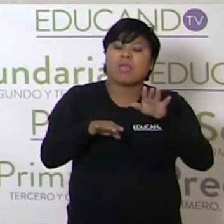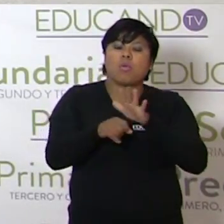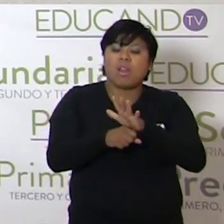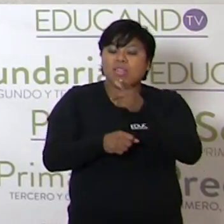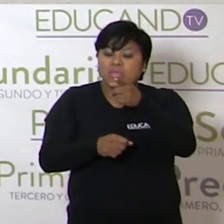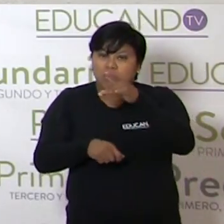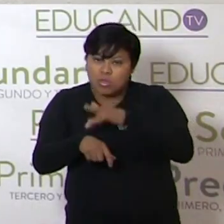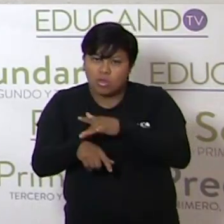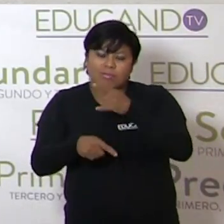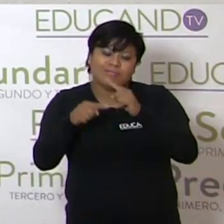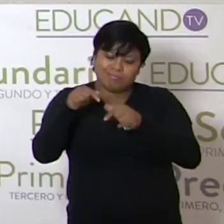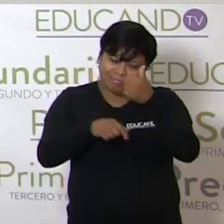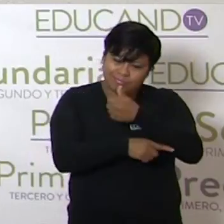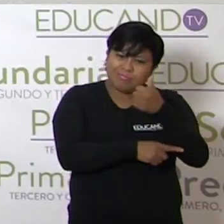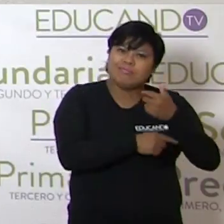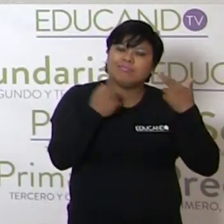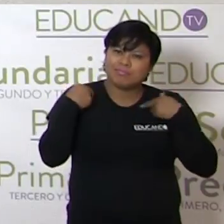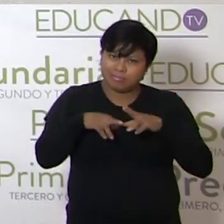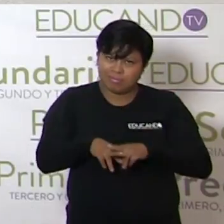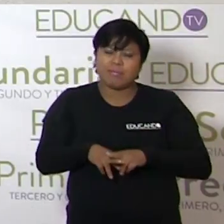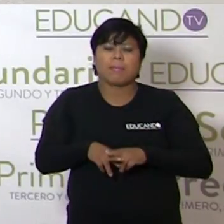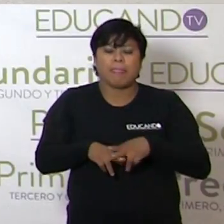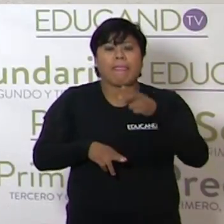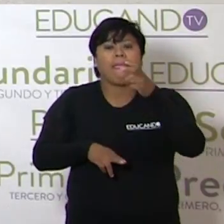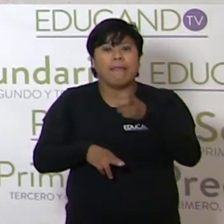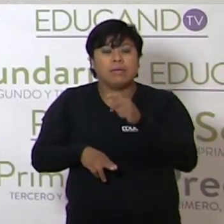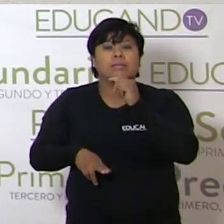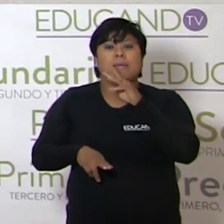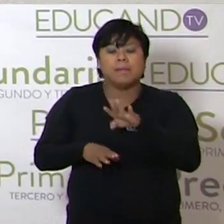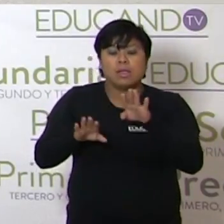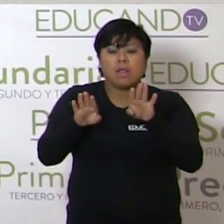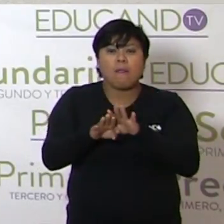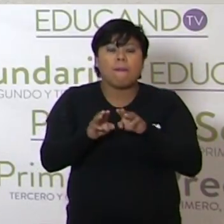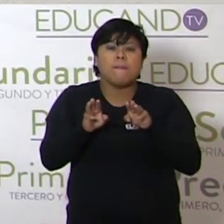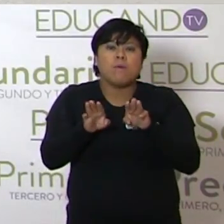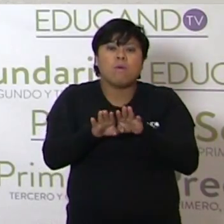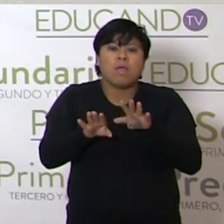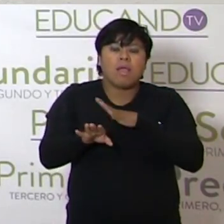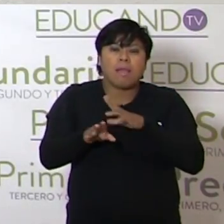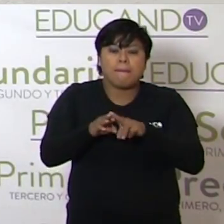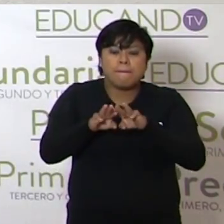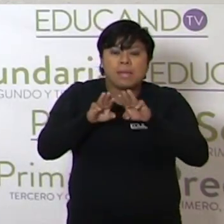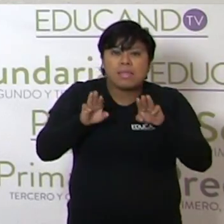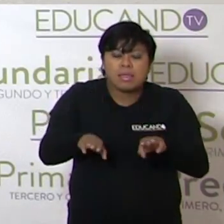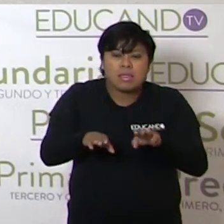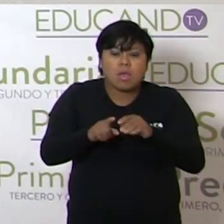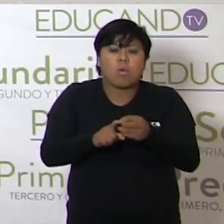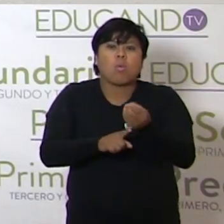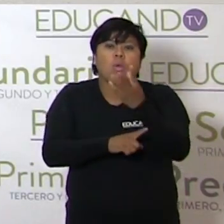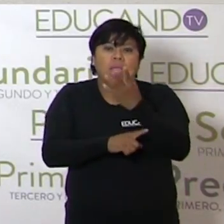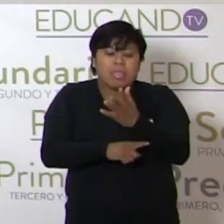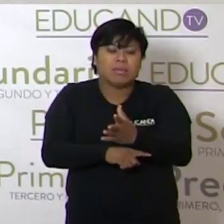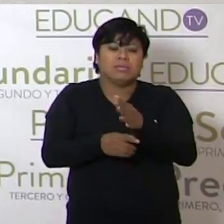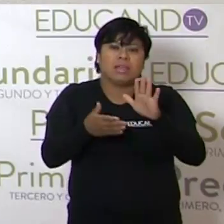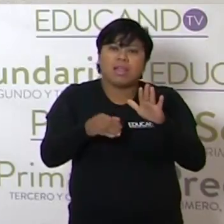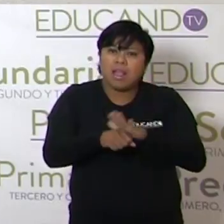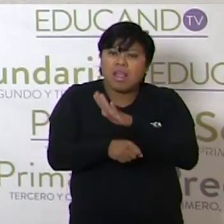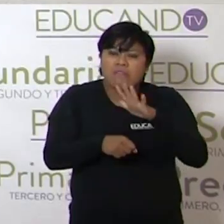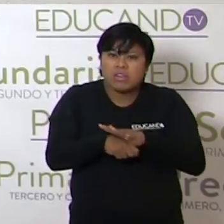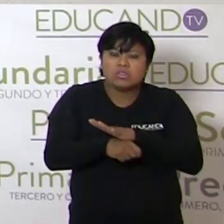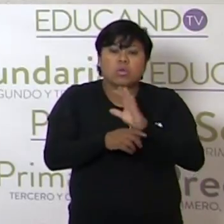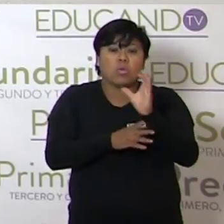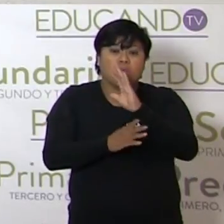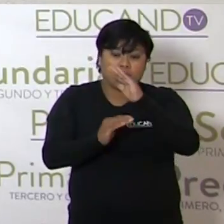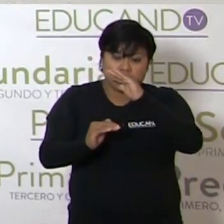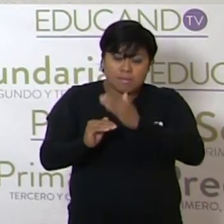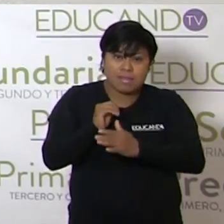tocando. Y para ello pues también hay parámetros o hay un referente con lo cual te dan esas calificaciones. Ahora, cuando termina